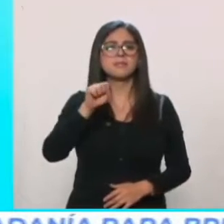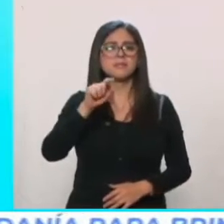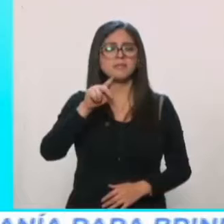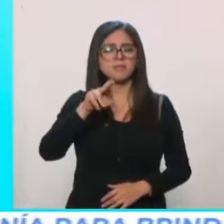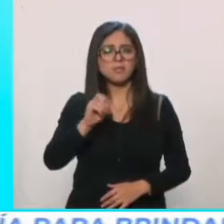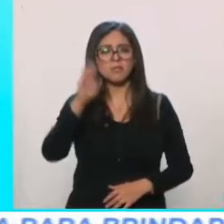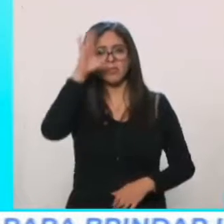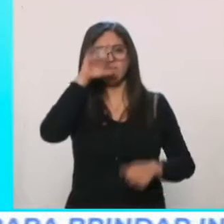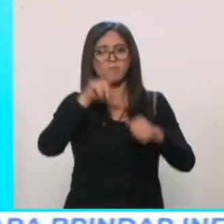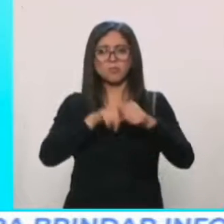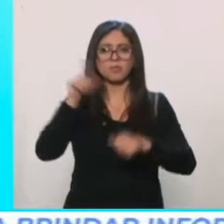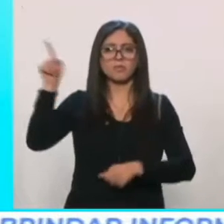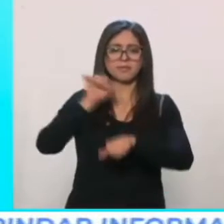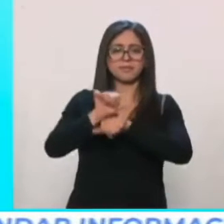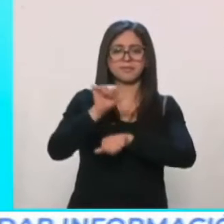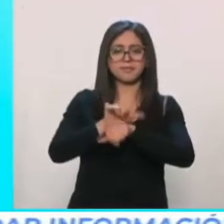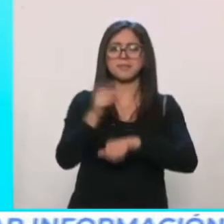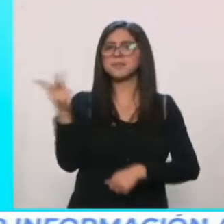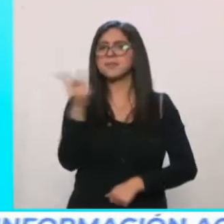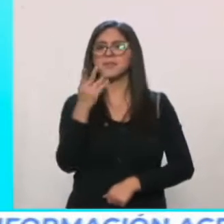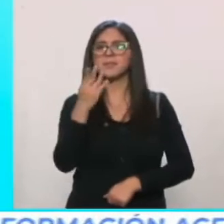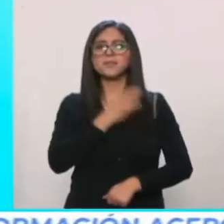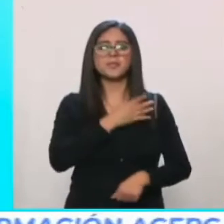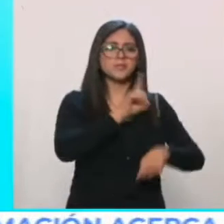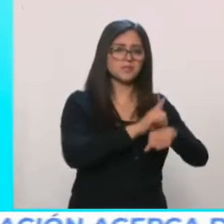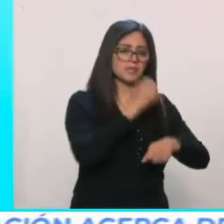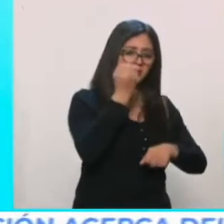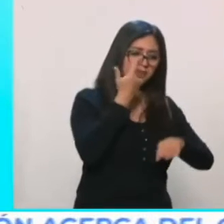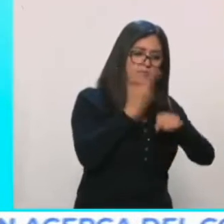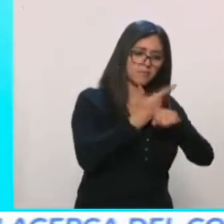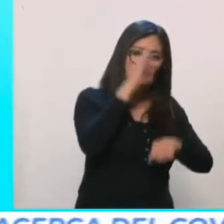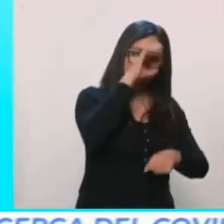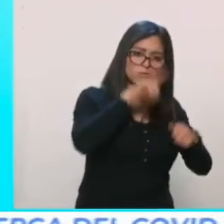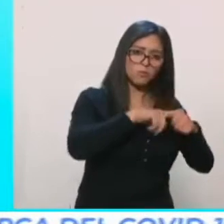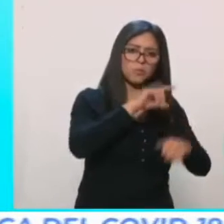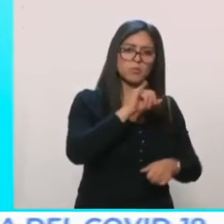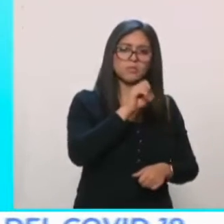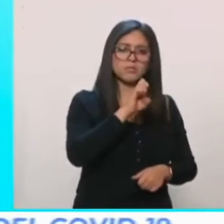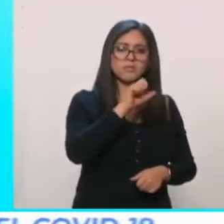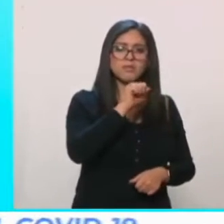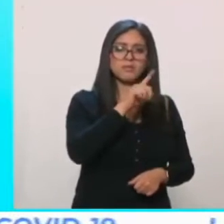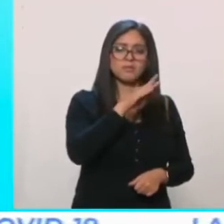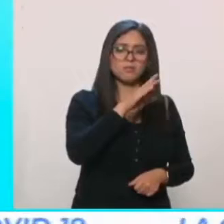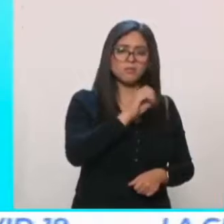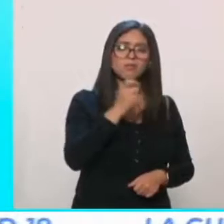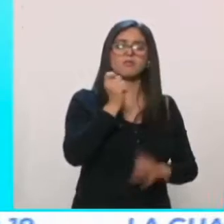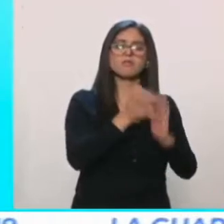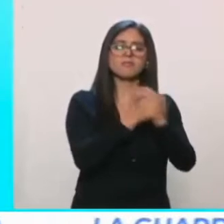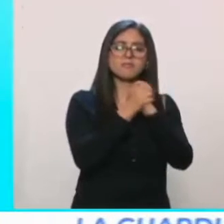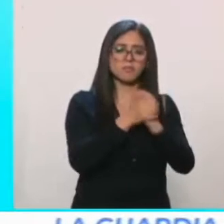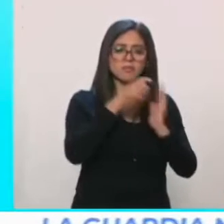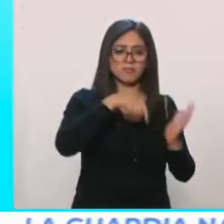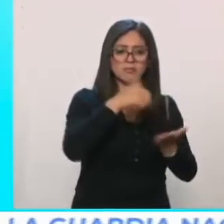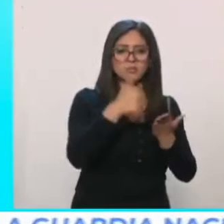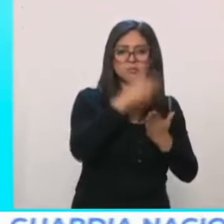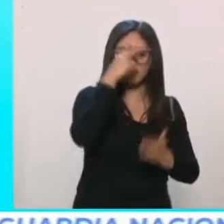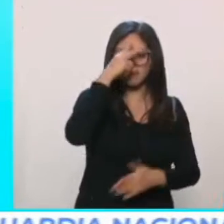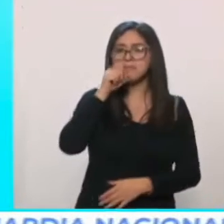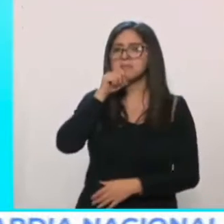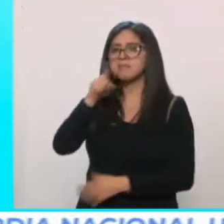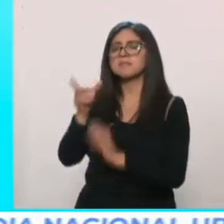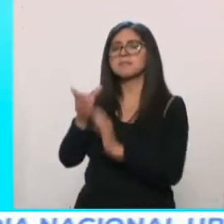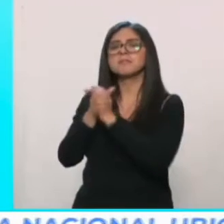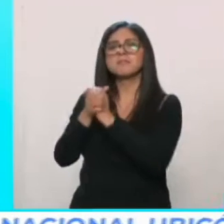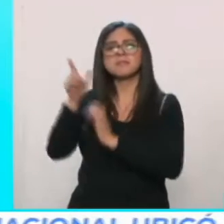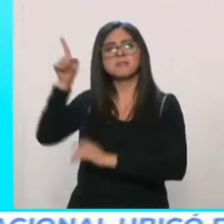de la Ciudad de Buenos Aires. Muy buenos días, secretario de Cultura en la Ciudad de México, José Alfonso Suárez del Real. Los saludamos en la Ciudad de México y un